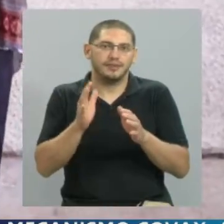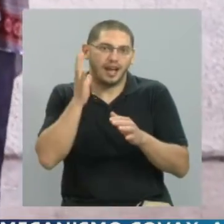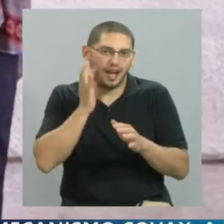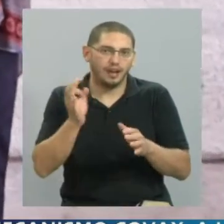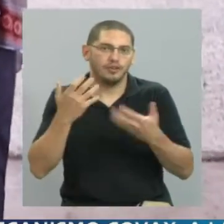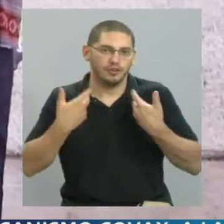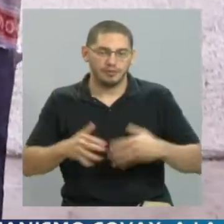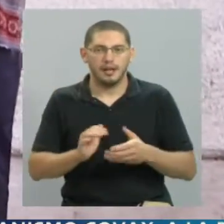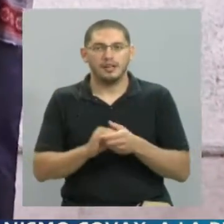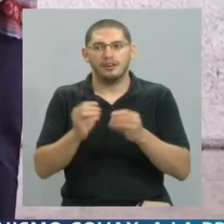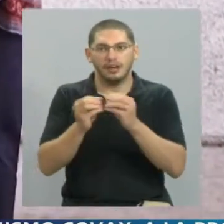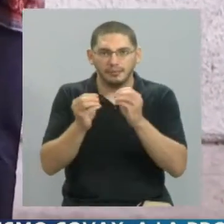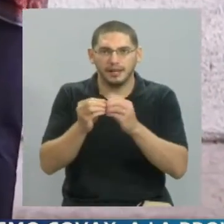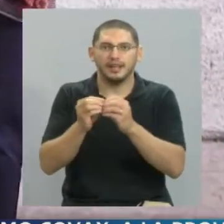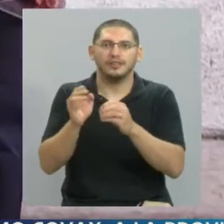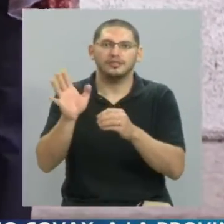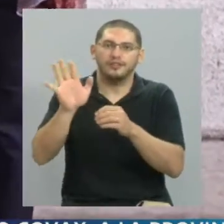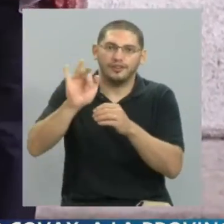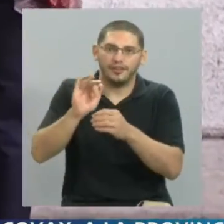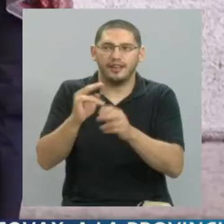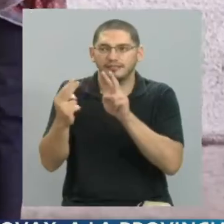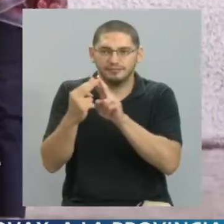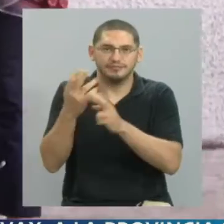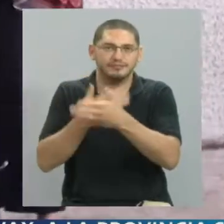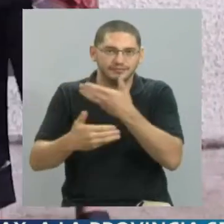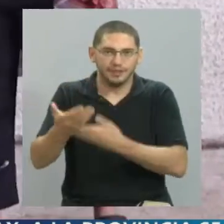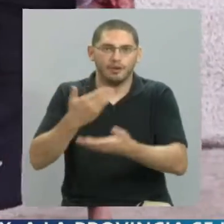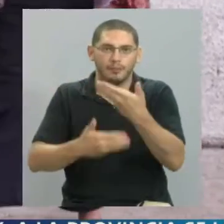todo compartir con sus compañeros todas las vivencias de la escuela.